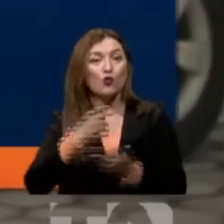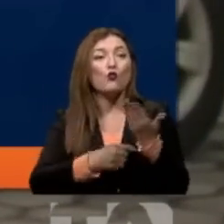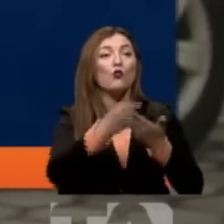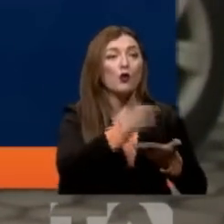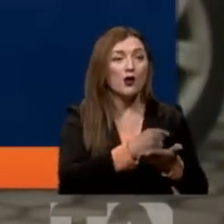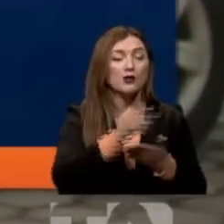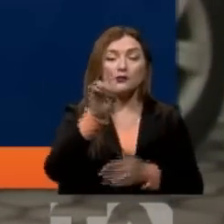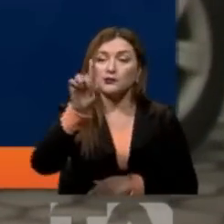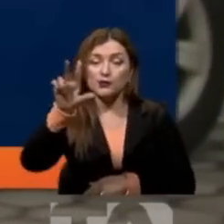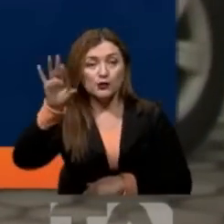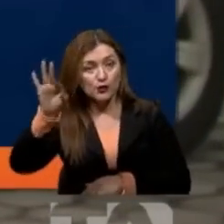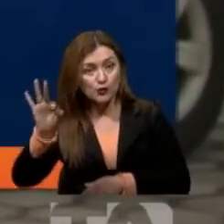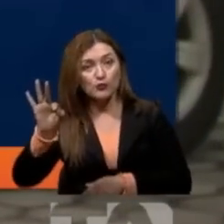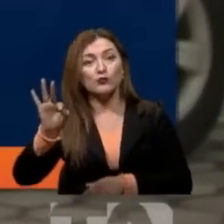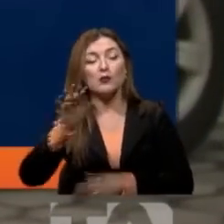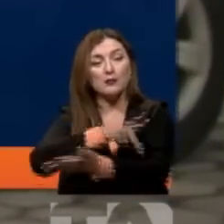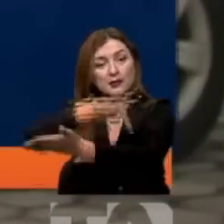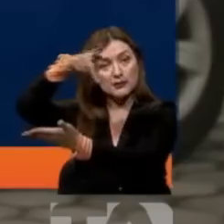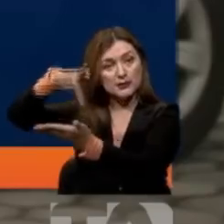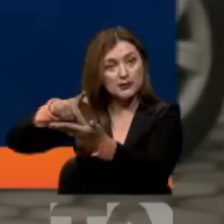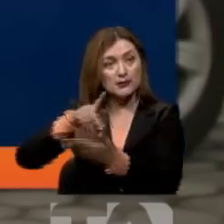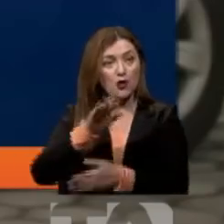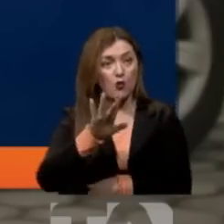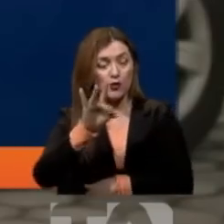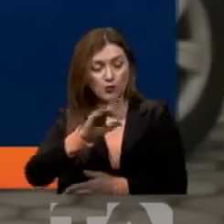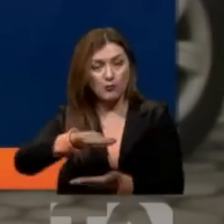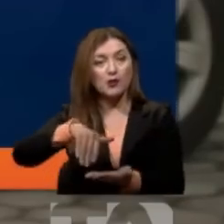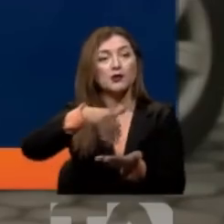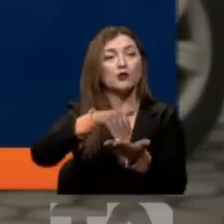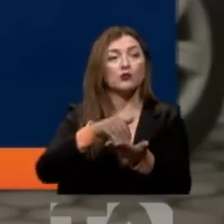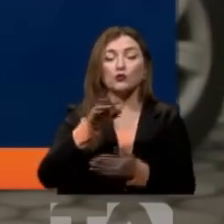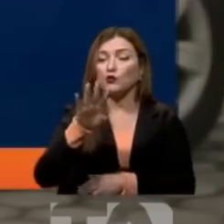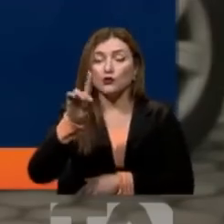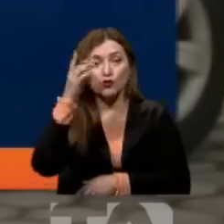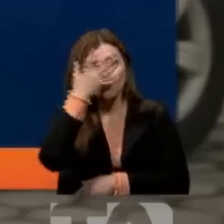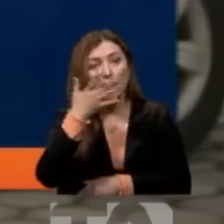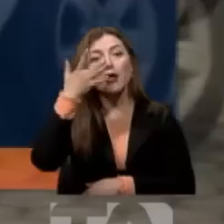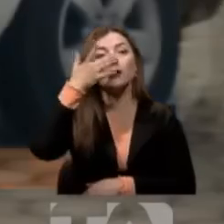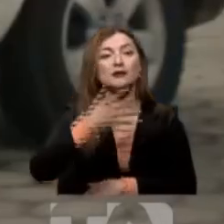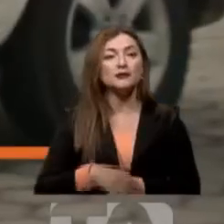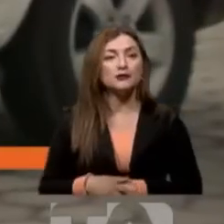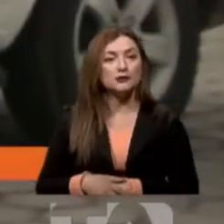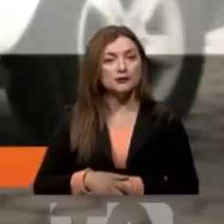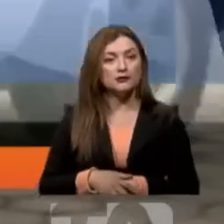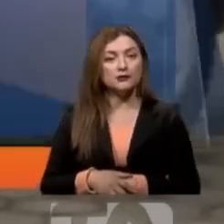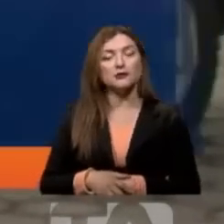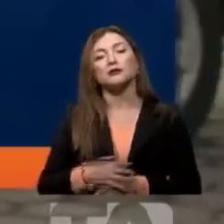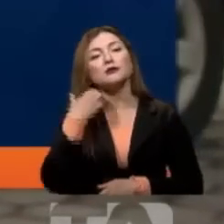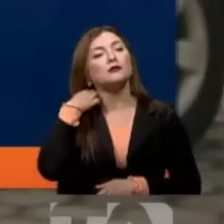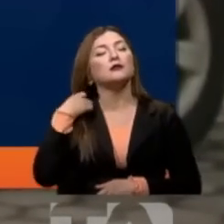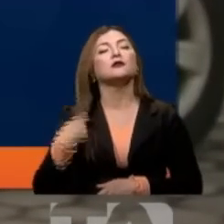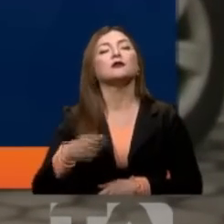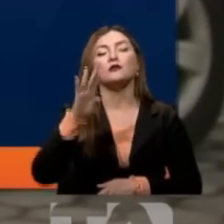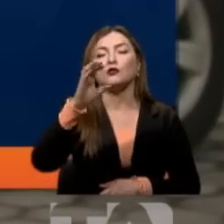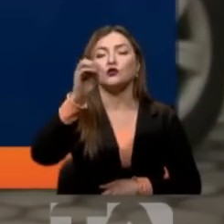Guayas, 139 a Pichincha, 48 a Manabí y 41 para Esmeraldas. Las